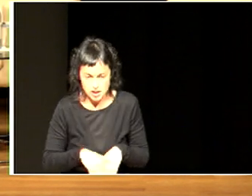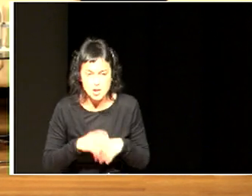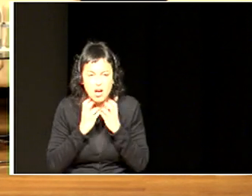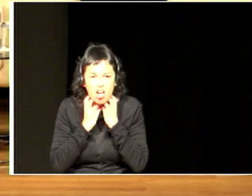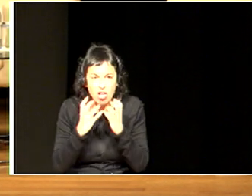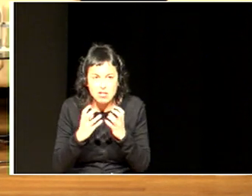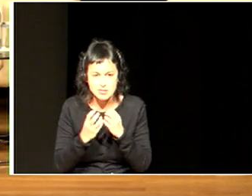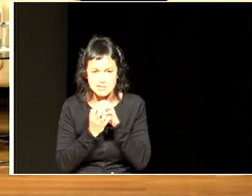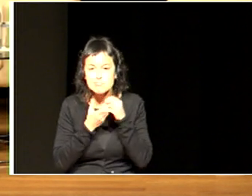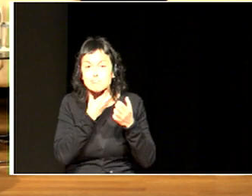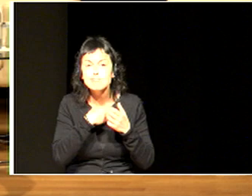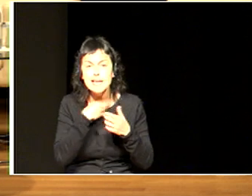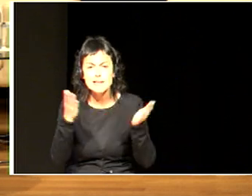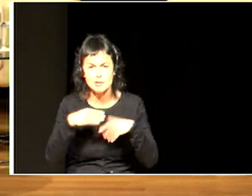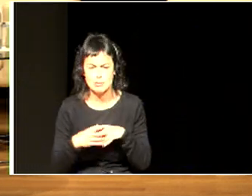garganta